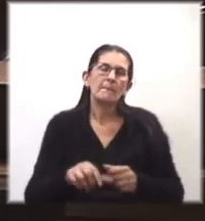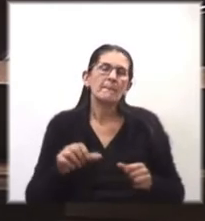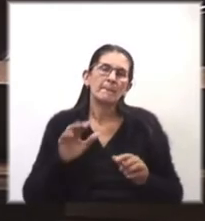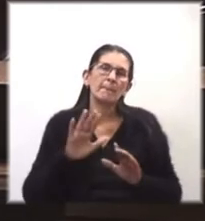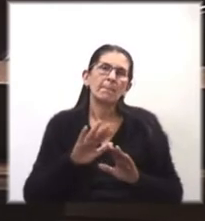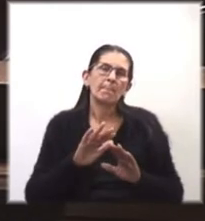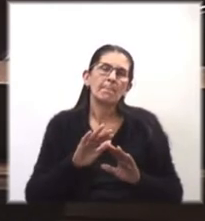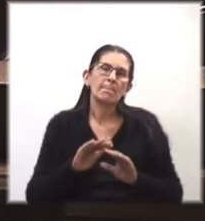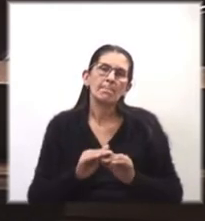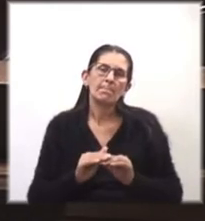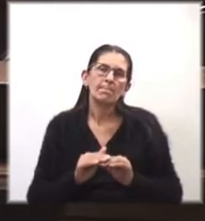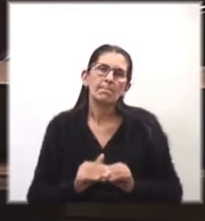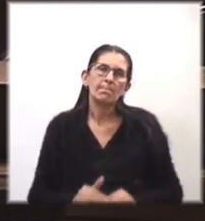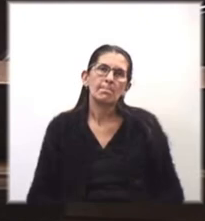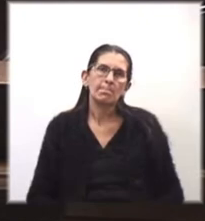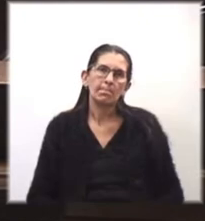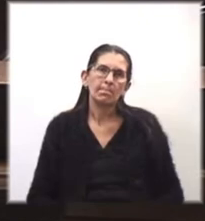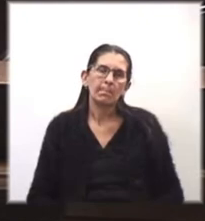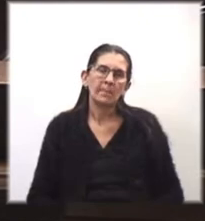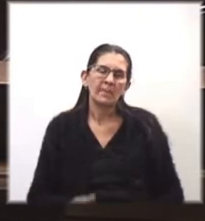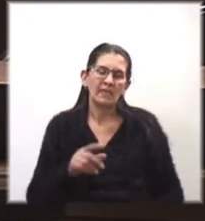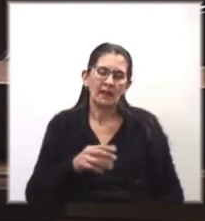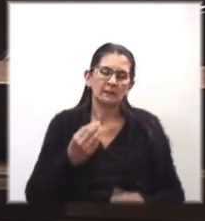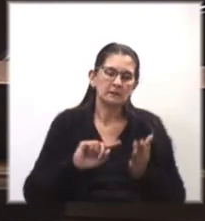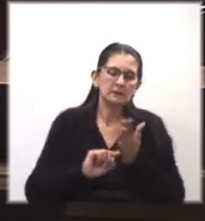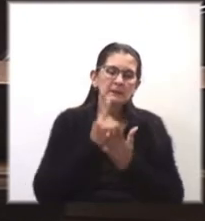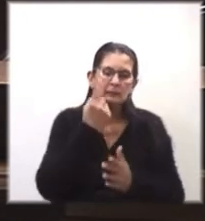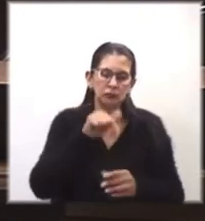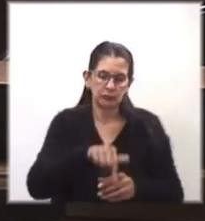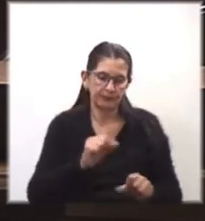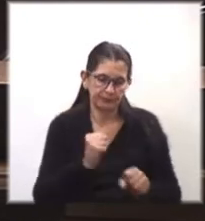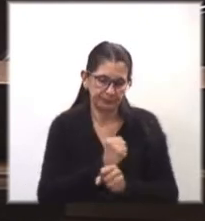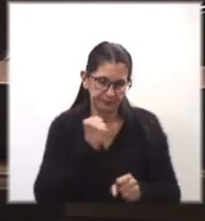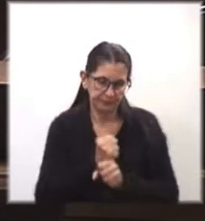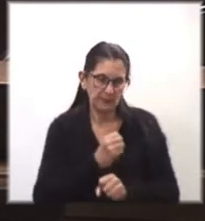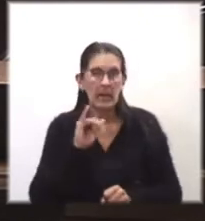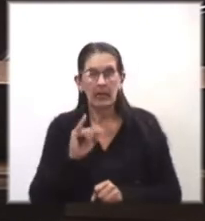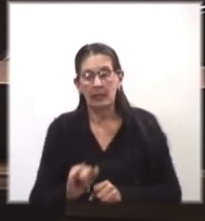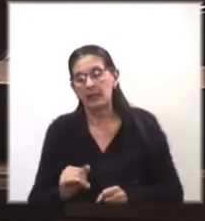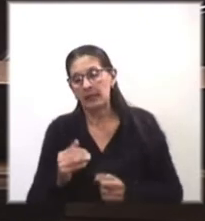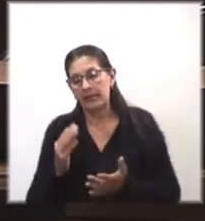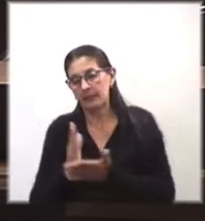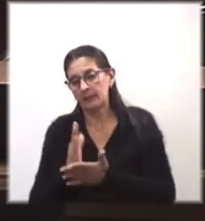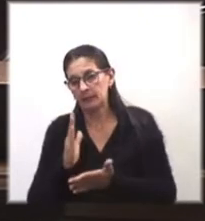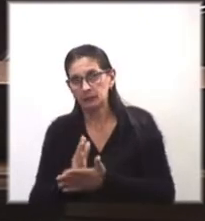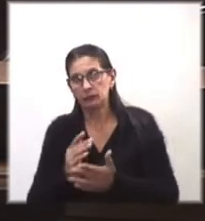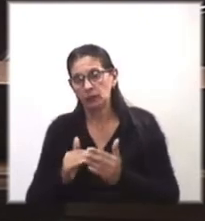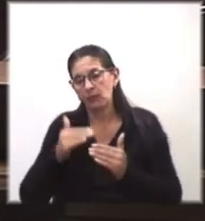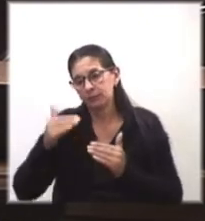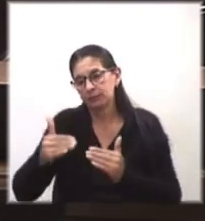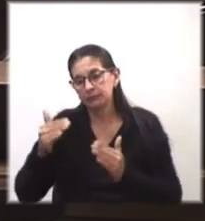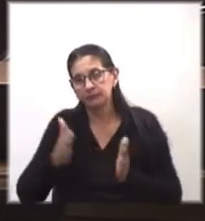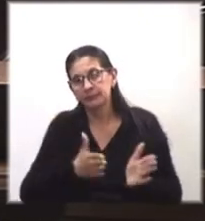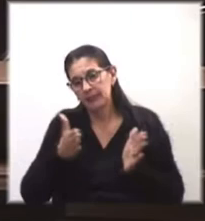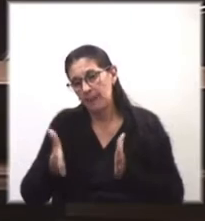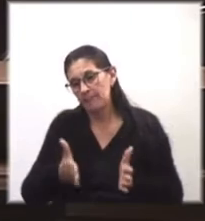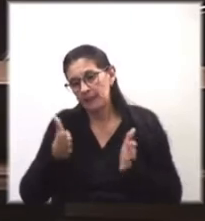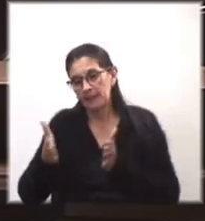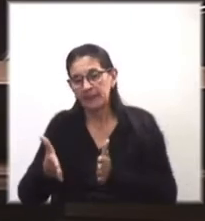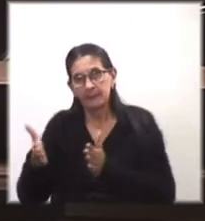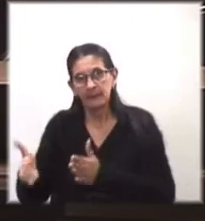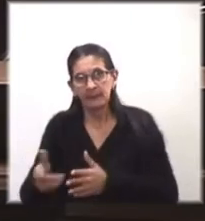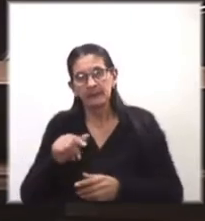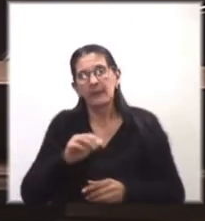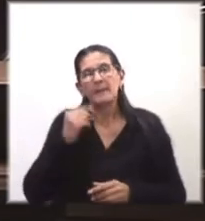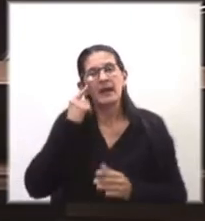nivel de centro de trabajo, y de hecho terminan conformando, salteándose las etapas y armando una